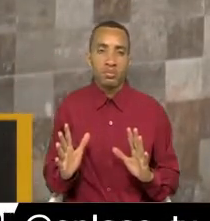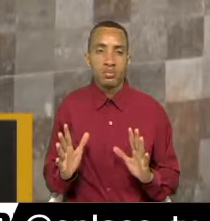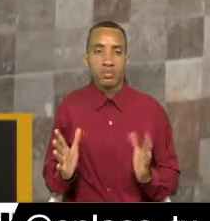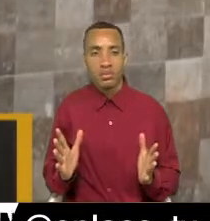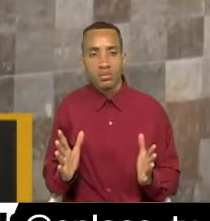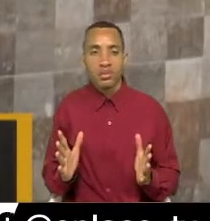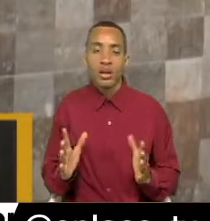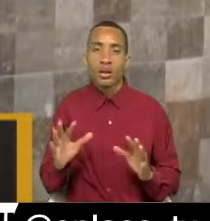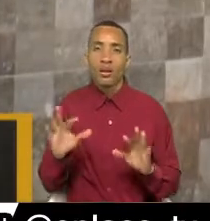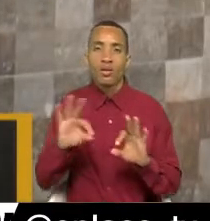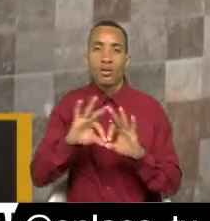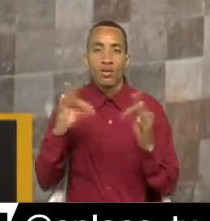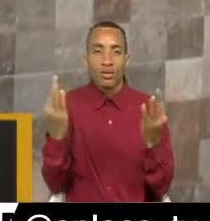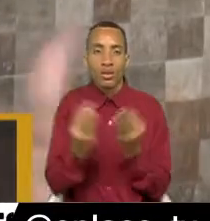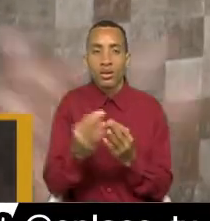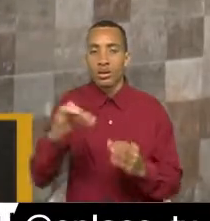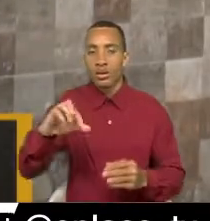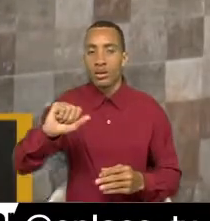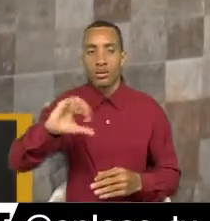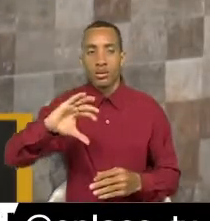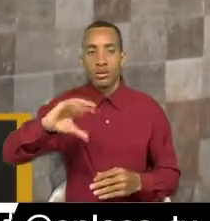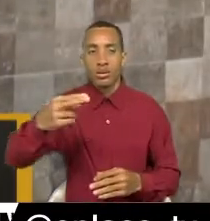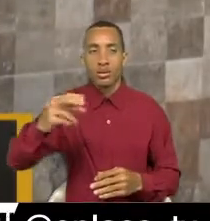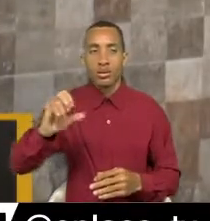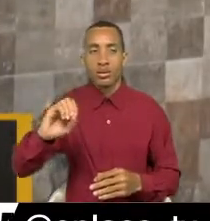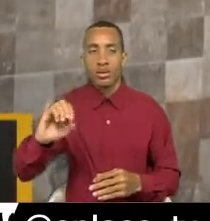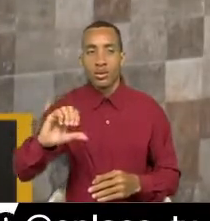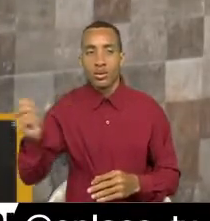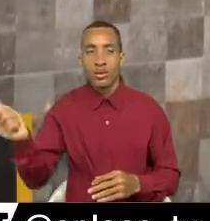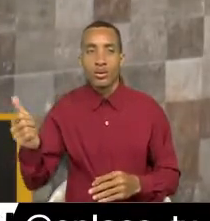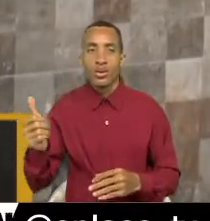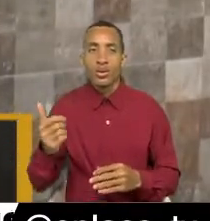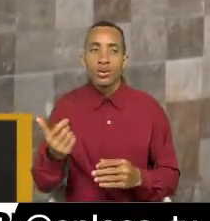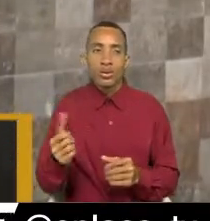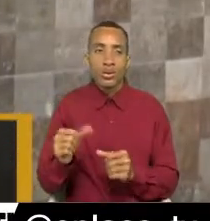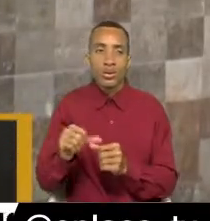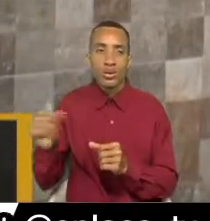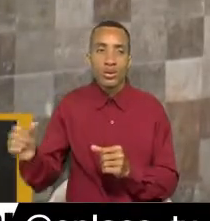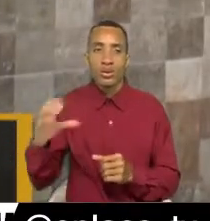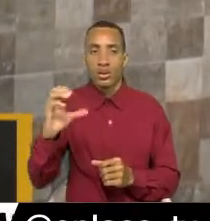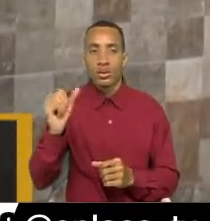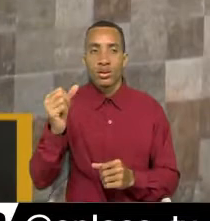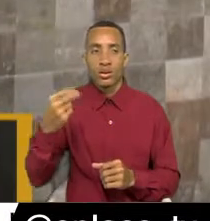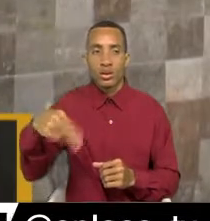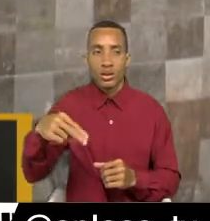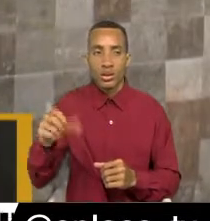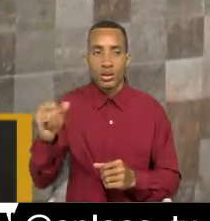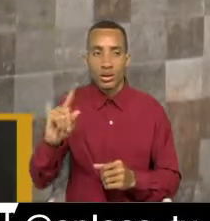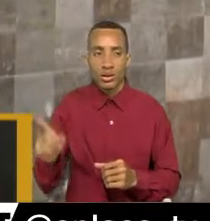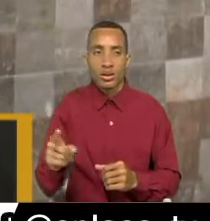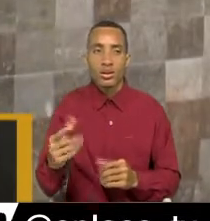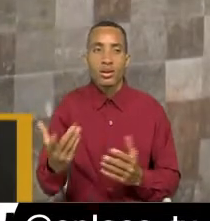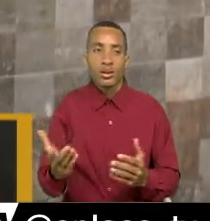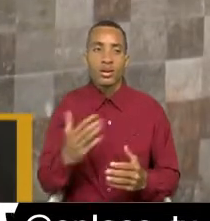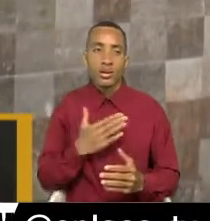Familia Pacheco, pero no son ellos. Otro apellido. Ellos son Pacheco Cañas. Y eso que yo estoy atrás de ellos, por los